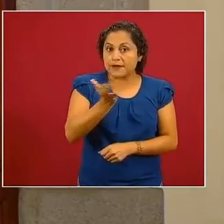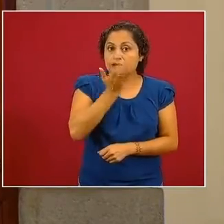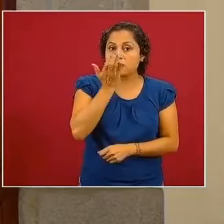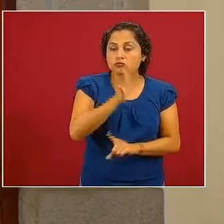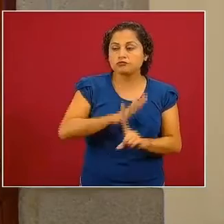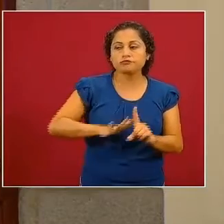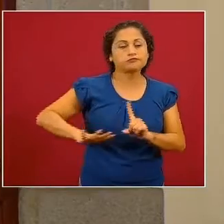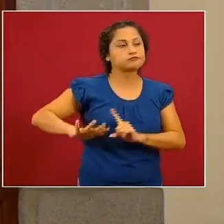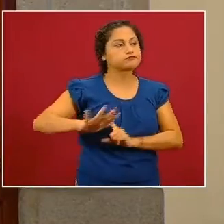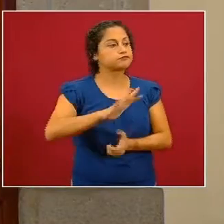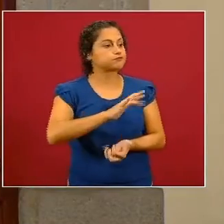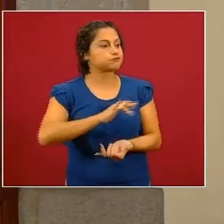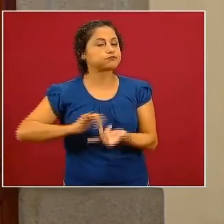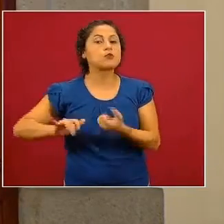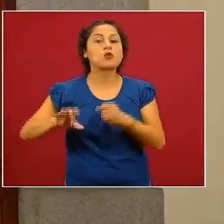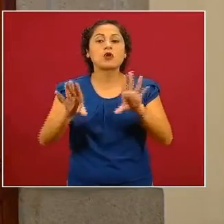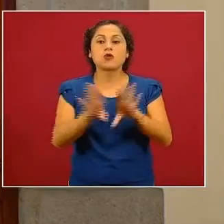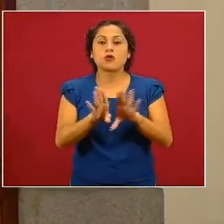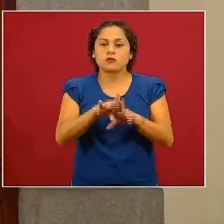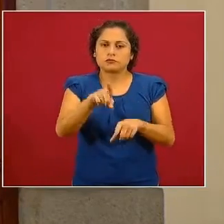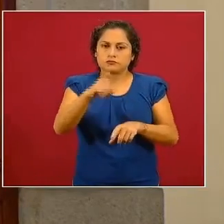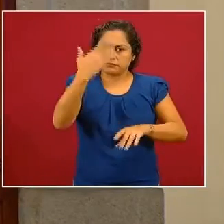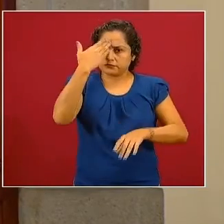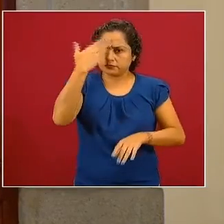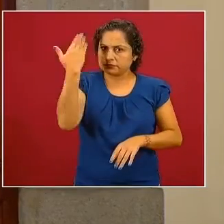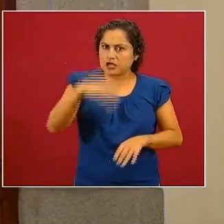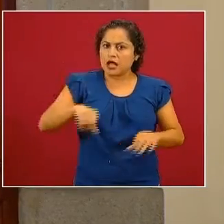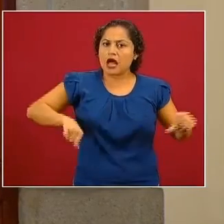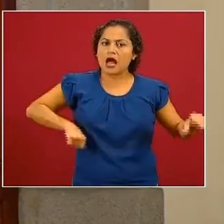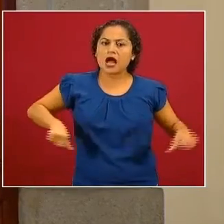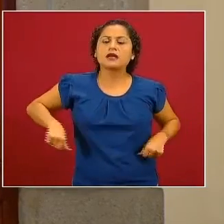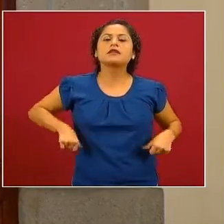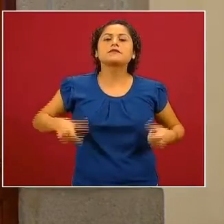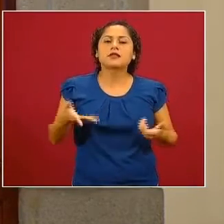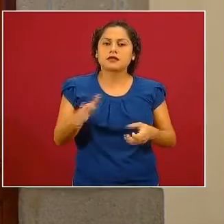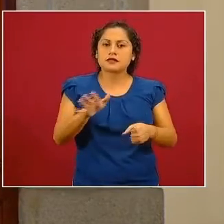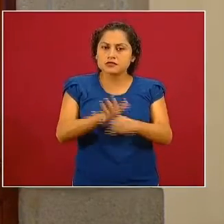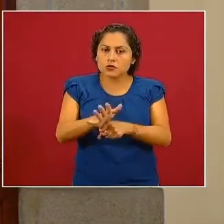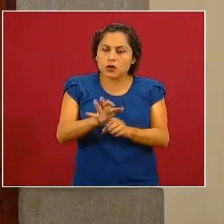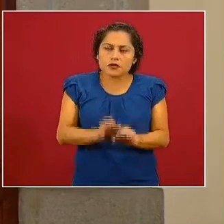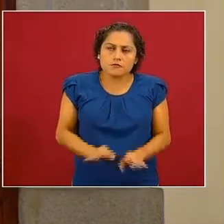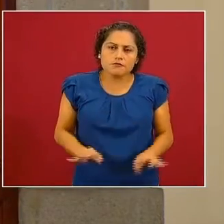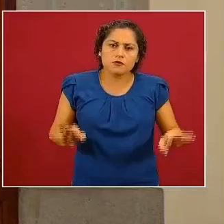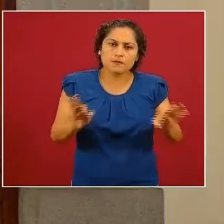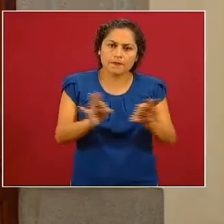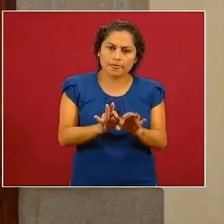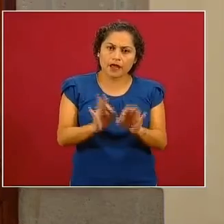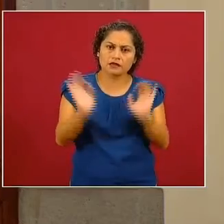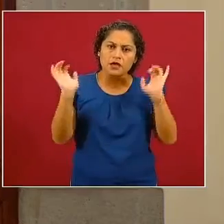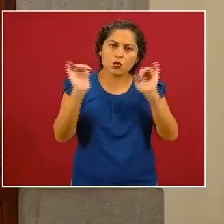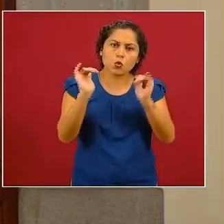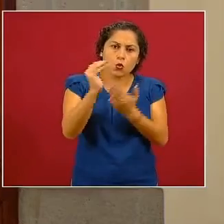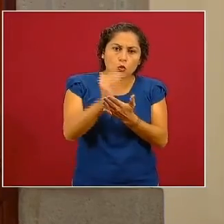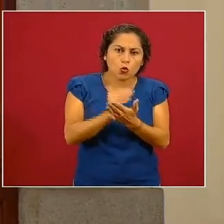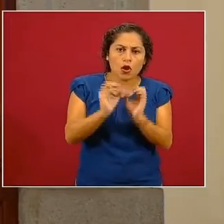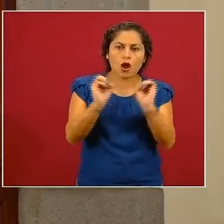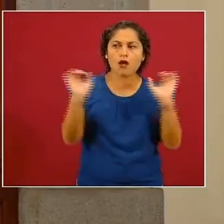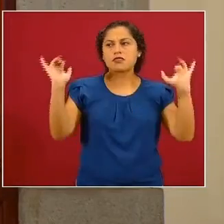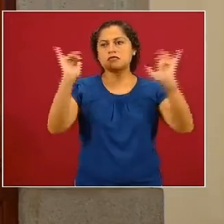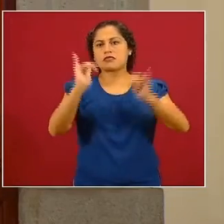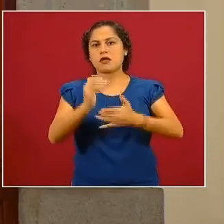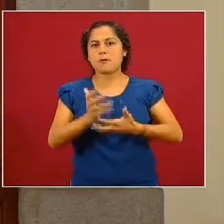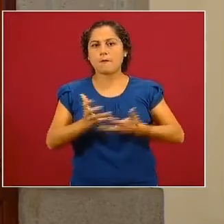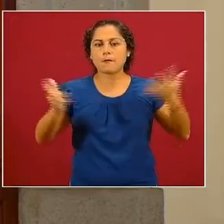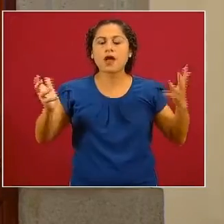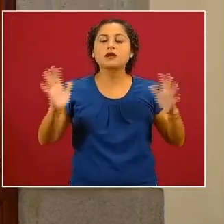social. Ellos son los que mejor conocen cuáles son las actividades económicas en su momento que deben de poder reactivarse, y entonces, por